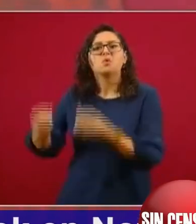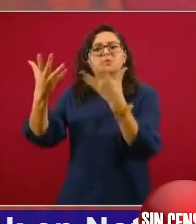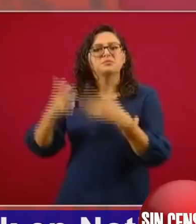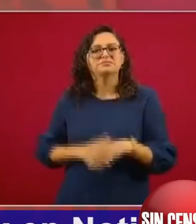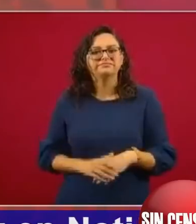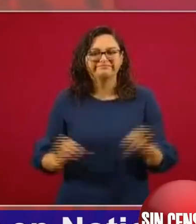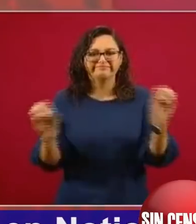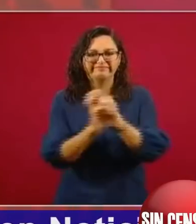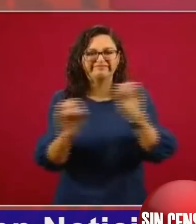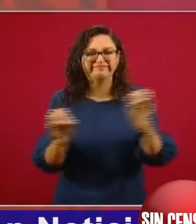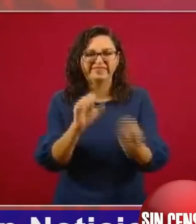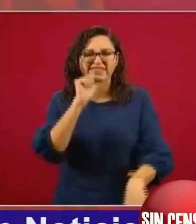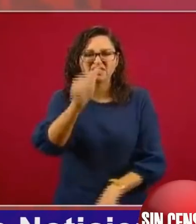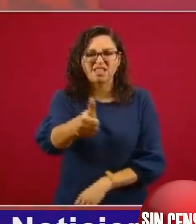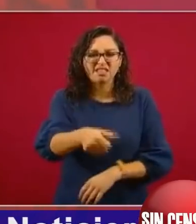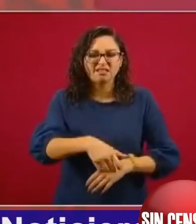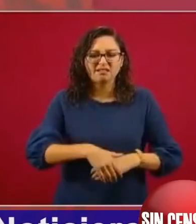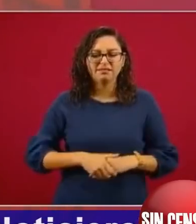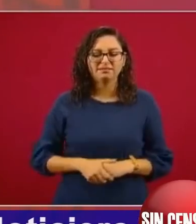Ahora dicen,